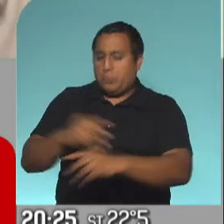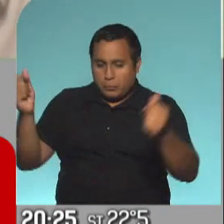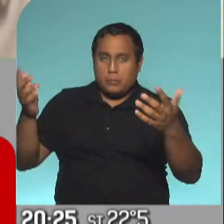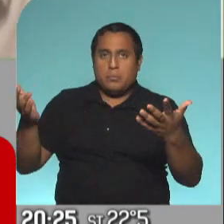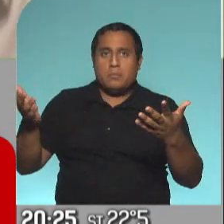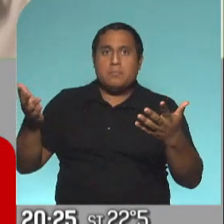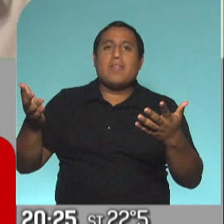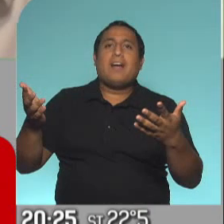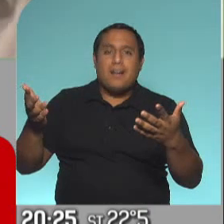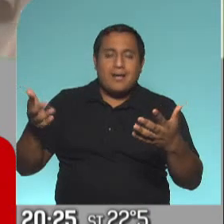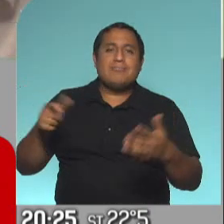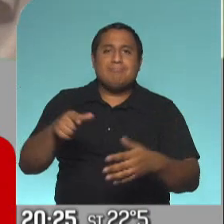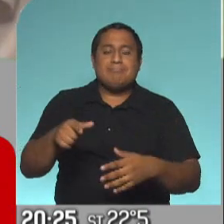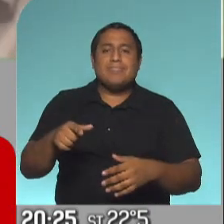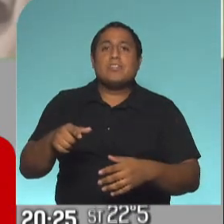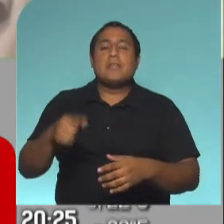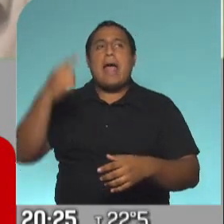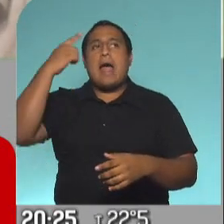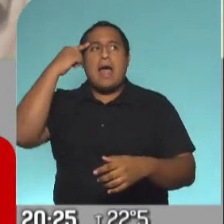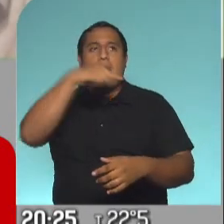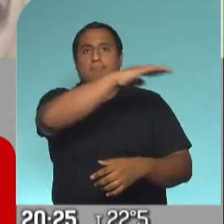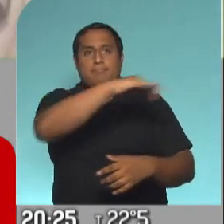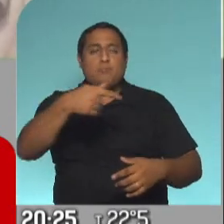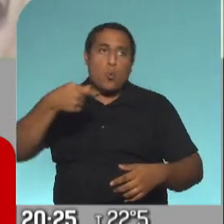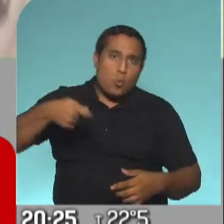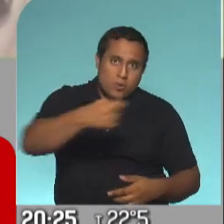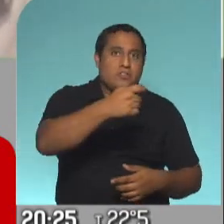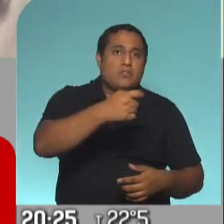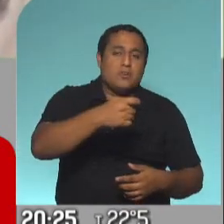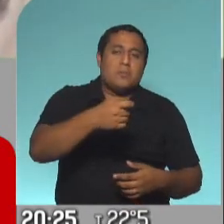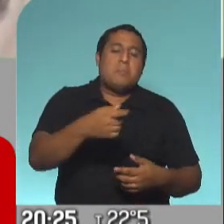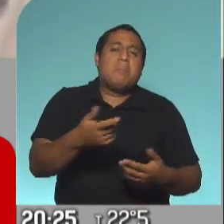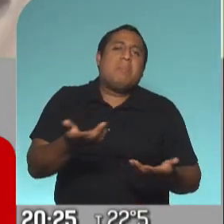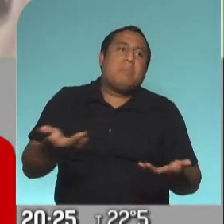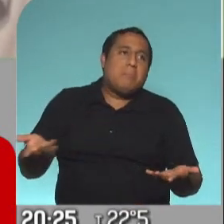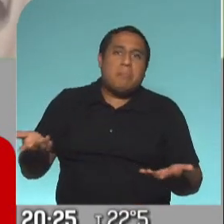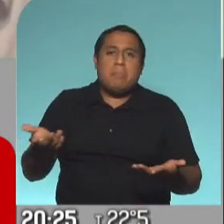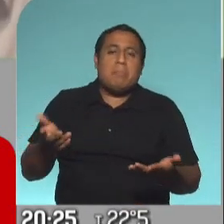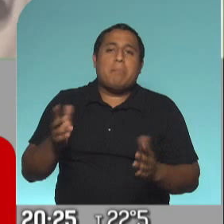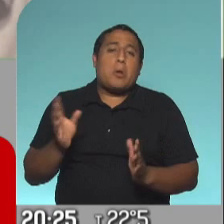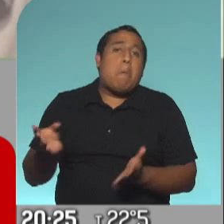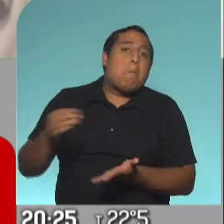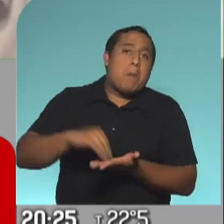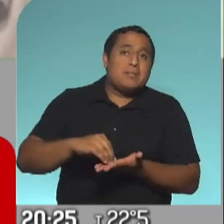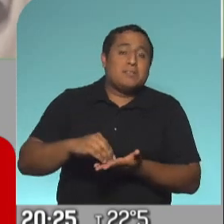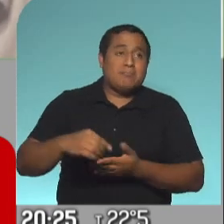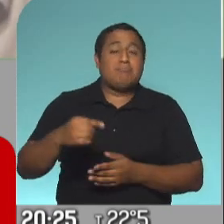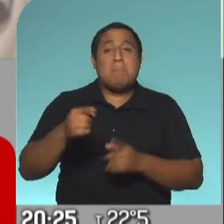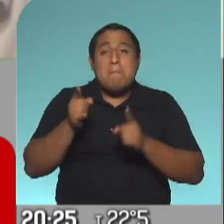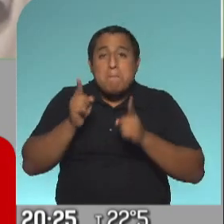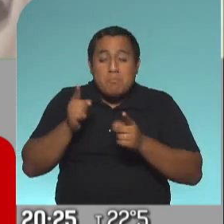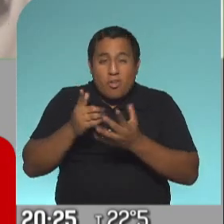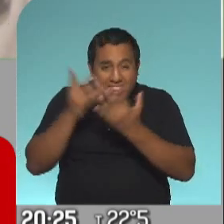Tercero era el otro juicio, ¿no? En el que también él Claro. estaba vinculado. Pero además de eso, curiosamente, él en el mismo día